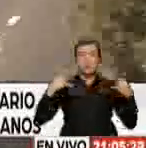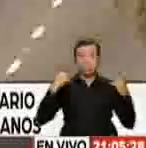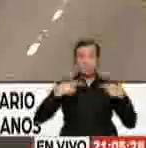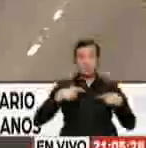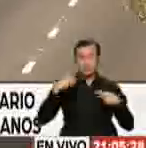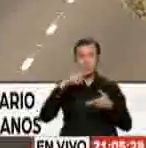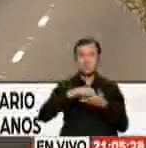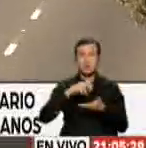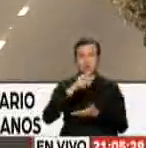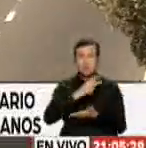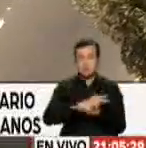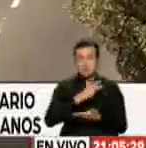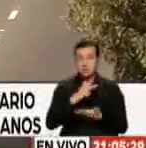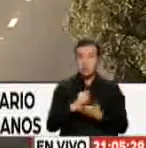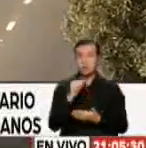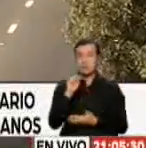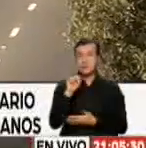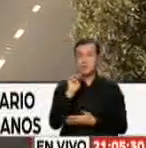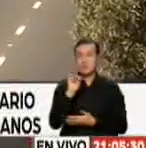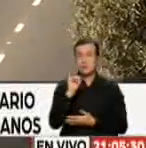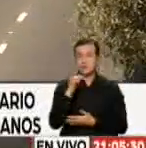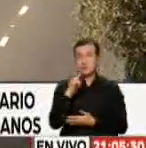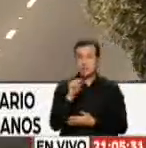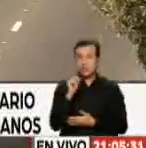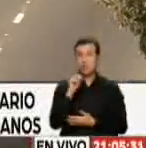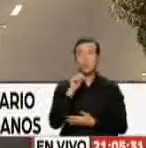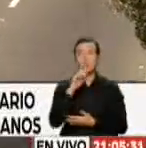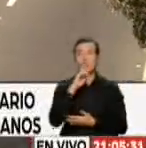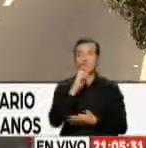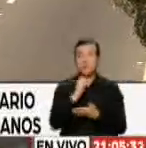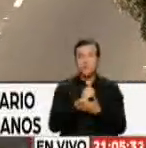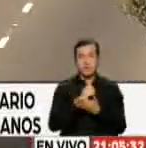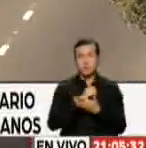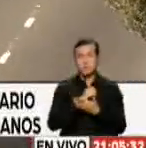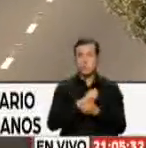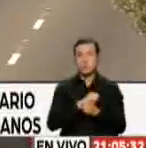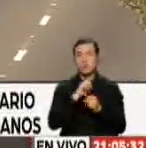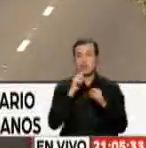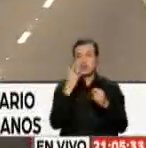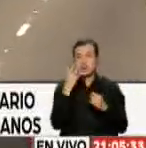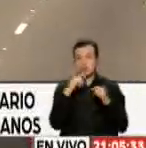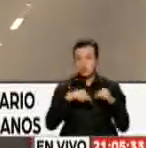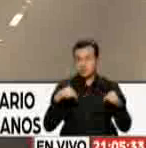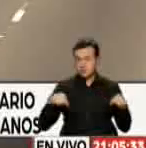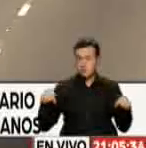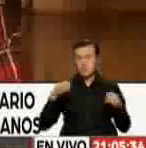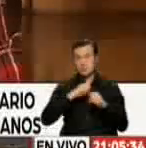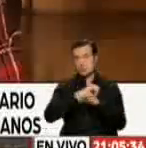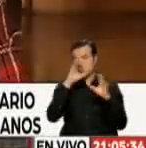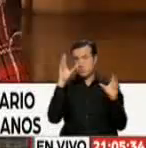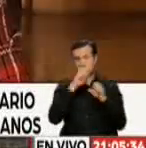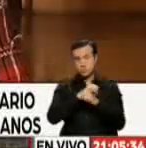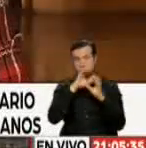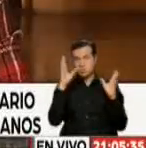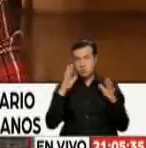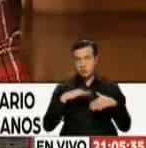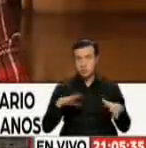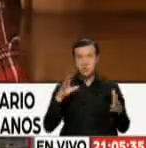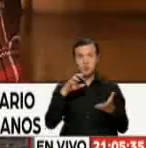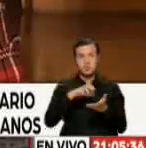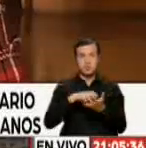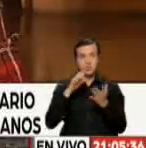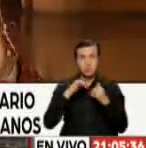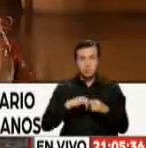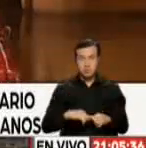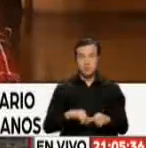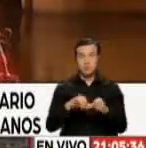provincia del Carchi, San Miguel en Sucumbíos y Huaquillas en El Oro. Funcionan 14 puntos las 24 horas del día. Los jueces provinciales van a estar